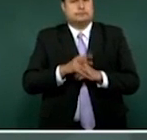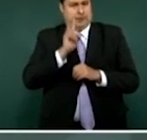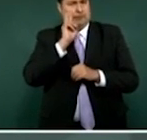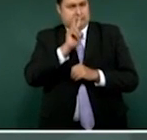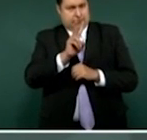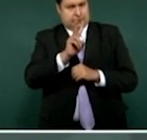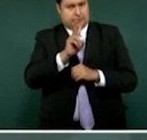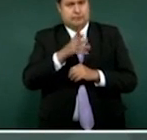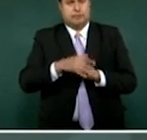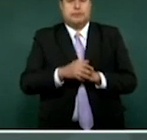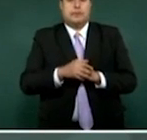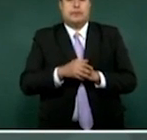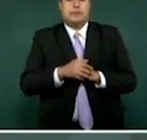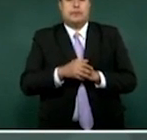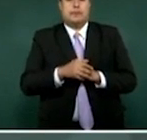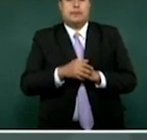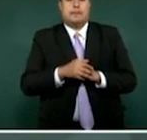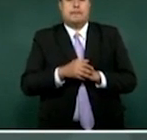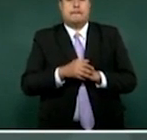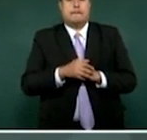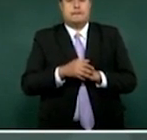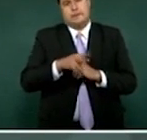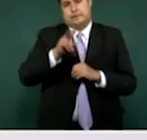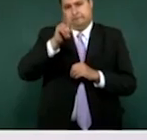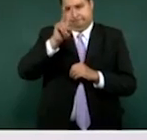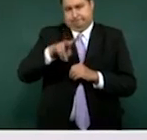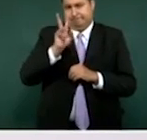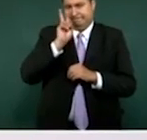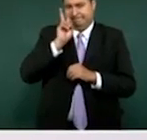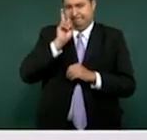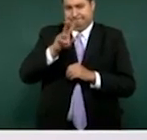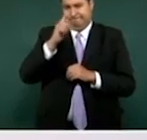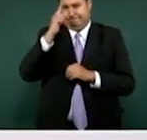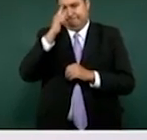Te puedo decir que es una desgracia